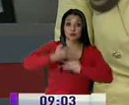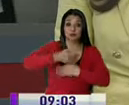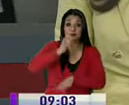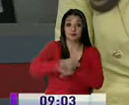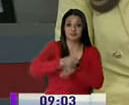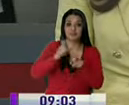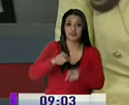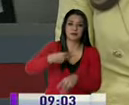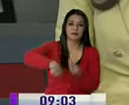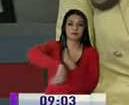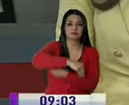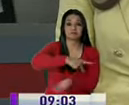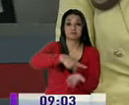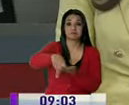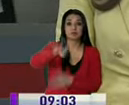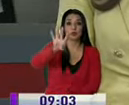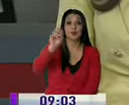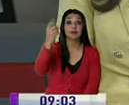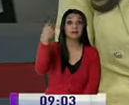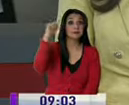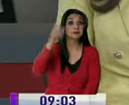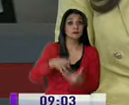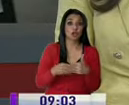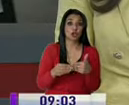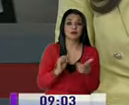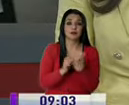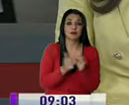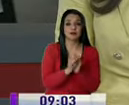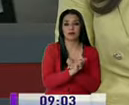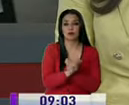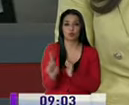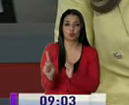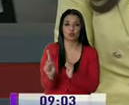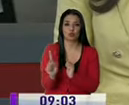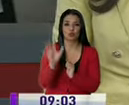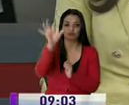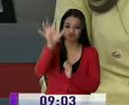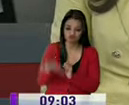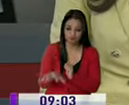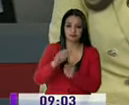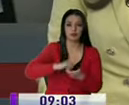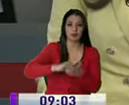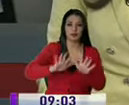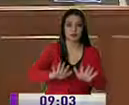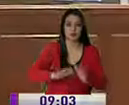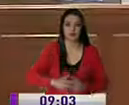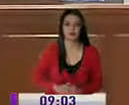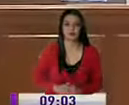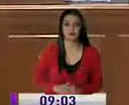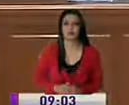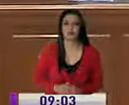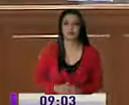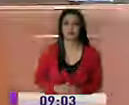deberán pagar más de $40 millones como reparación integral de forma solidaria.